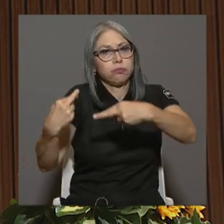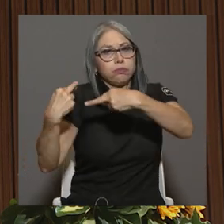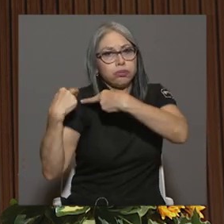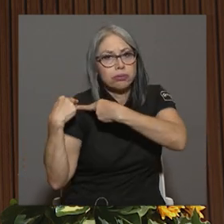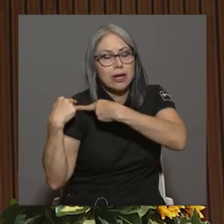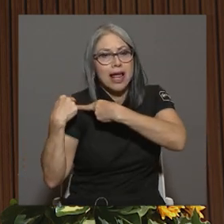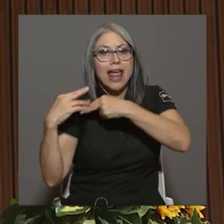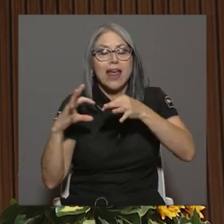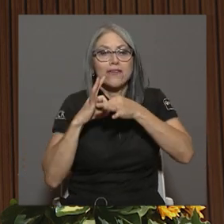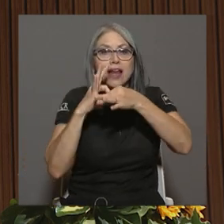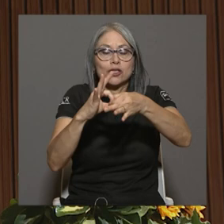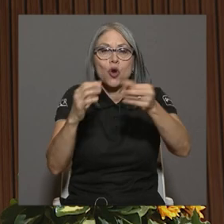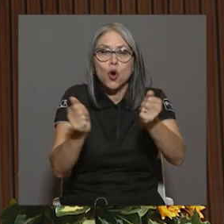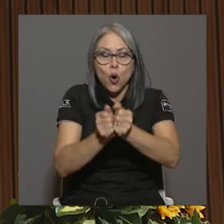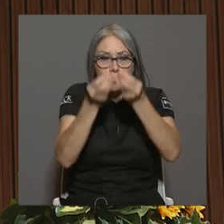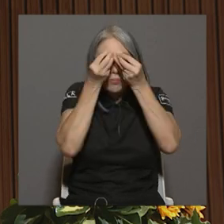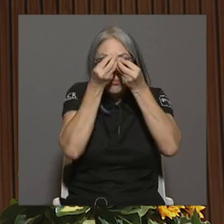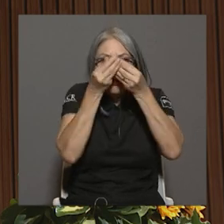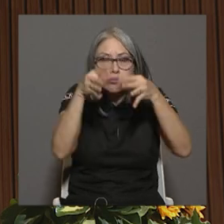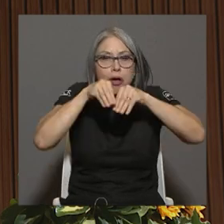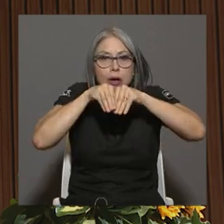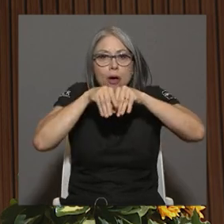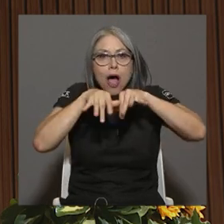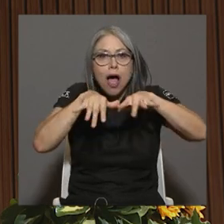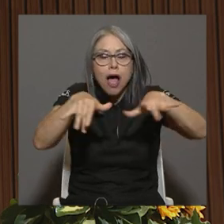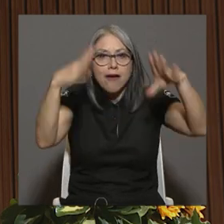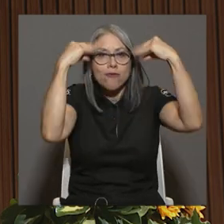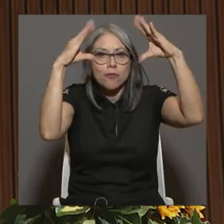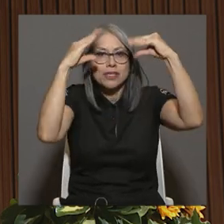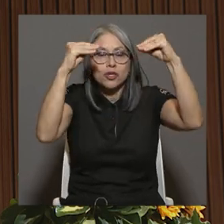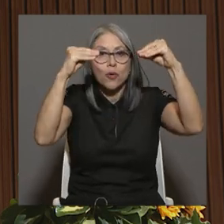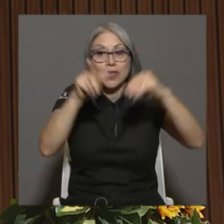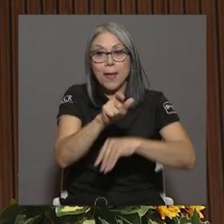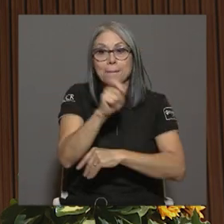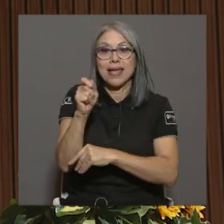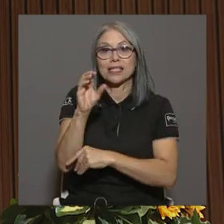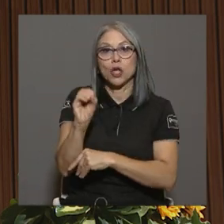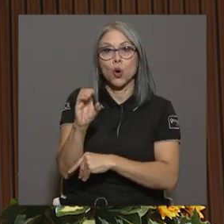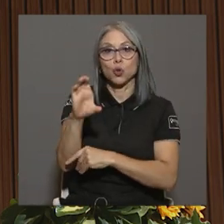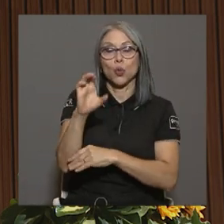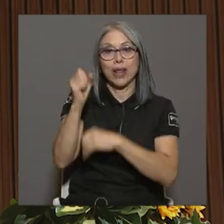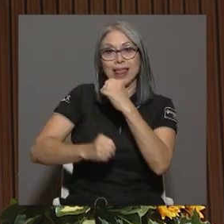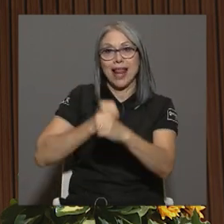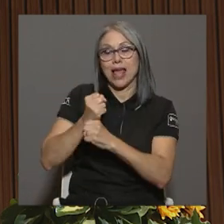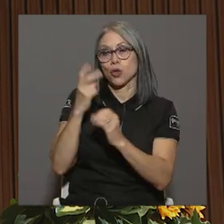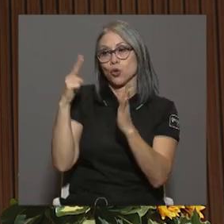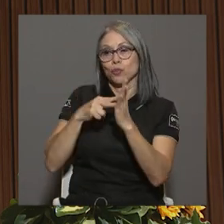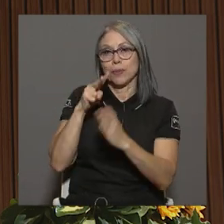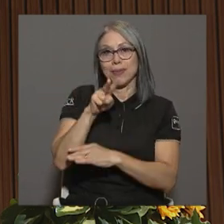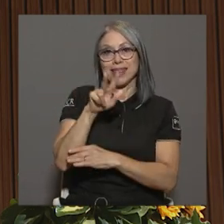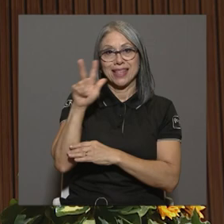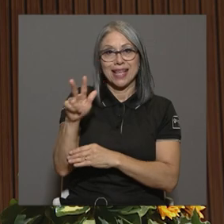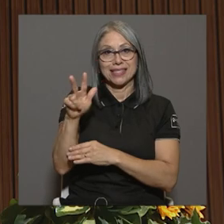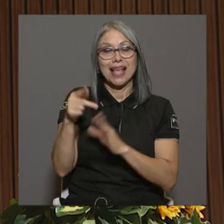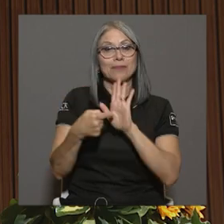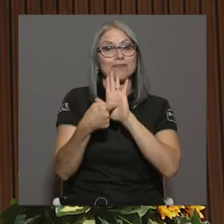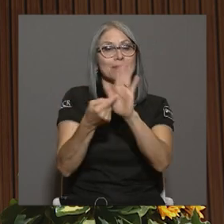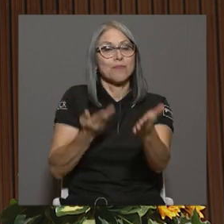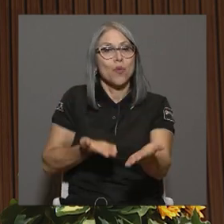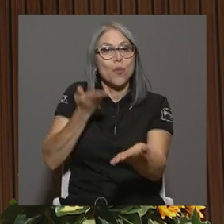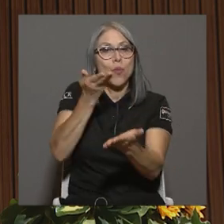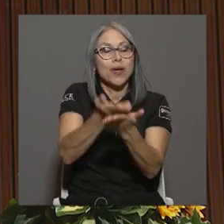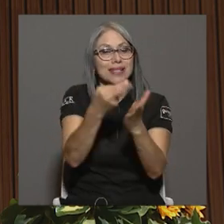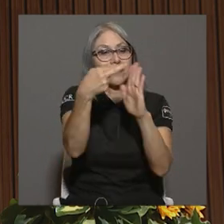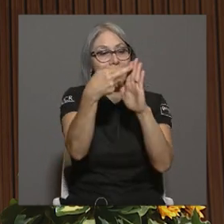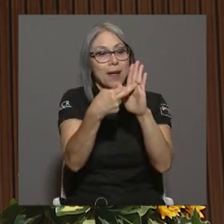con la difusión de la información, por lo cual en octubre del 23 se presentó una propuesta de reglamento para la